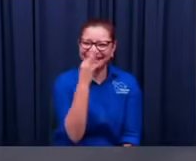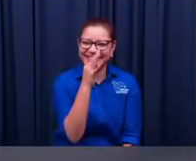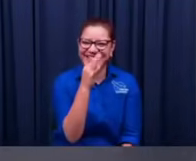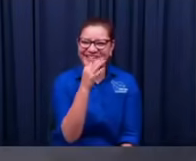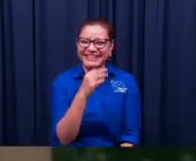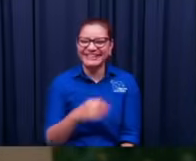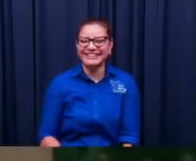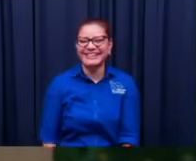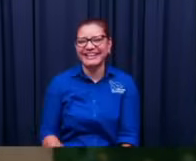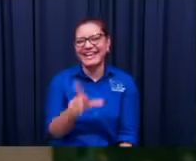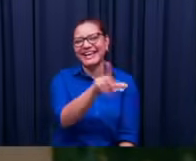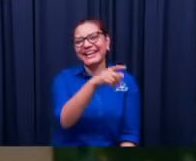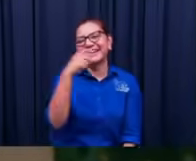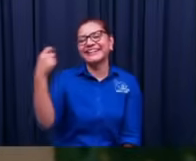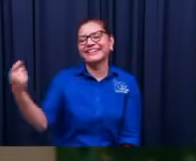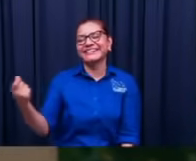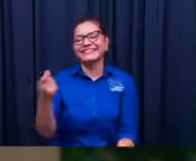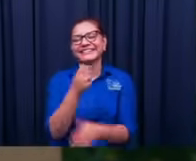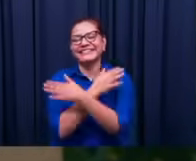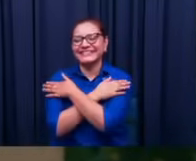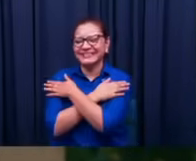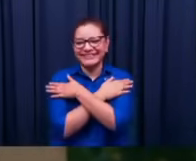No, ese no va a ser el club de Toby, ¿va?